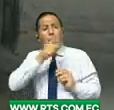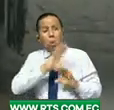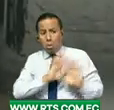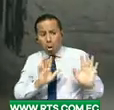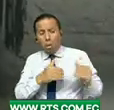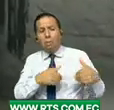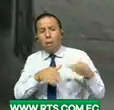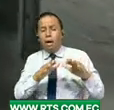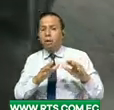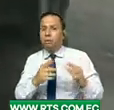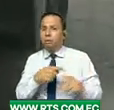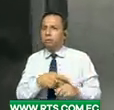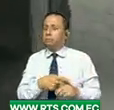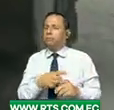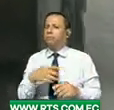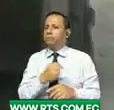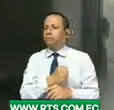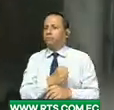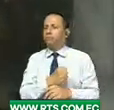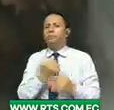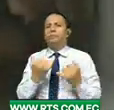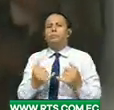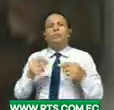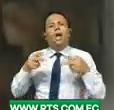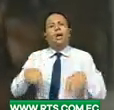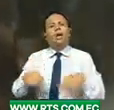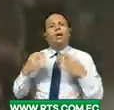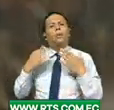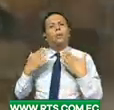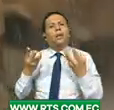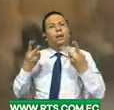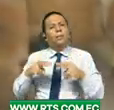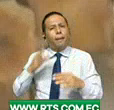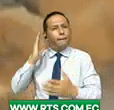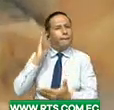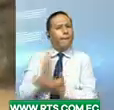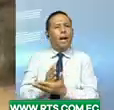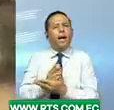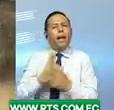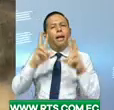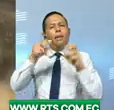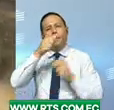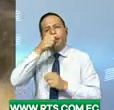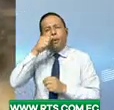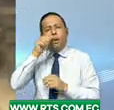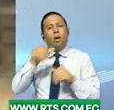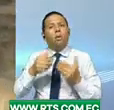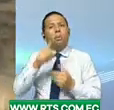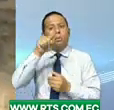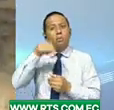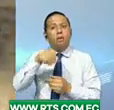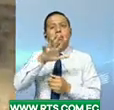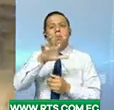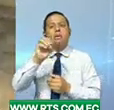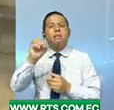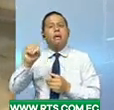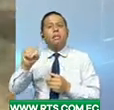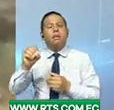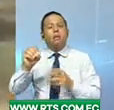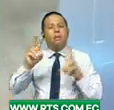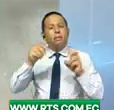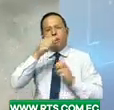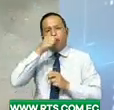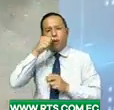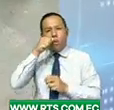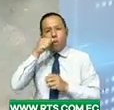marítimo de guayaquil se dio otro golpe al narcotráfico en esta ocasión 1.500 kilos de cocaína fueron encontrados en sacos son dentro de un